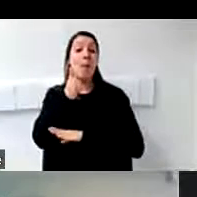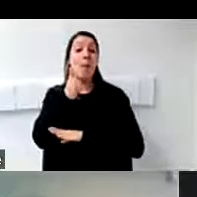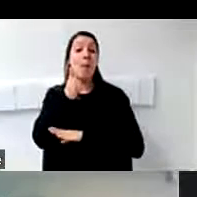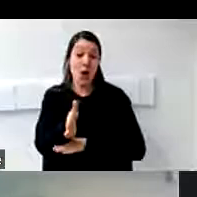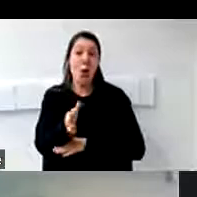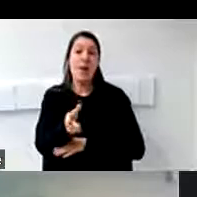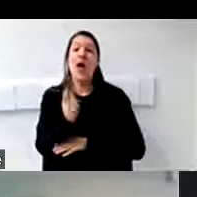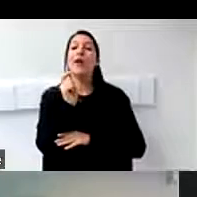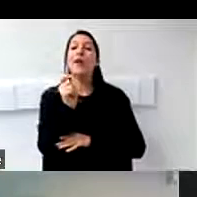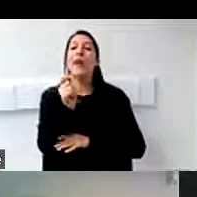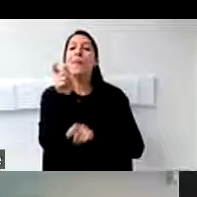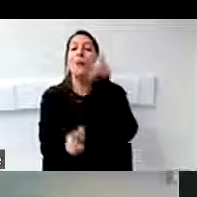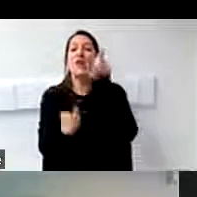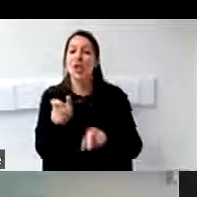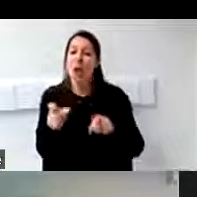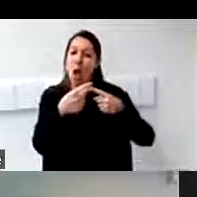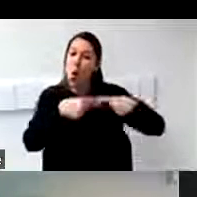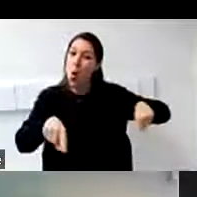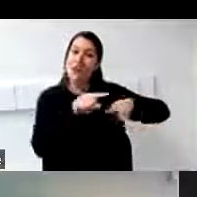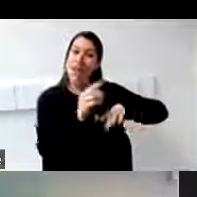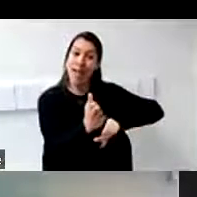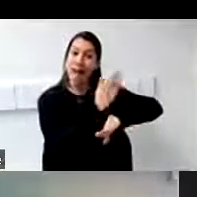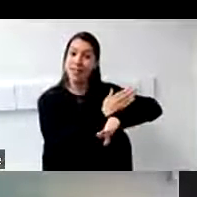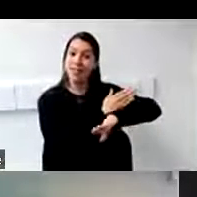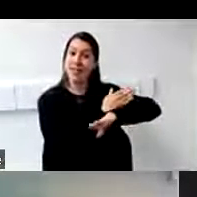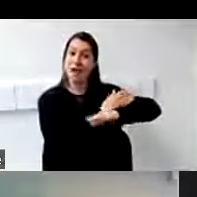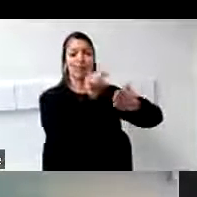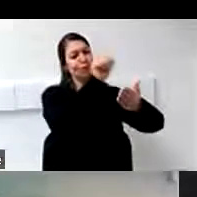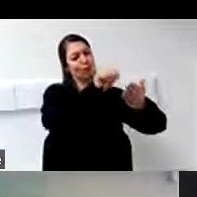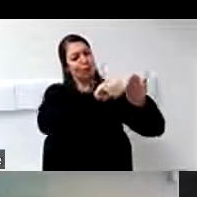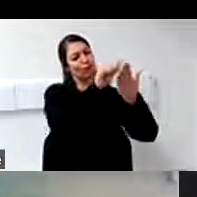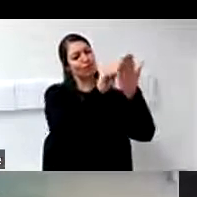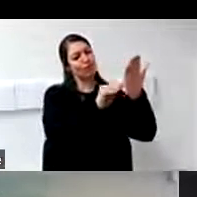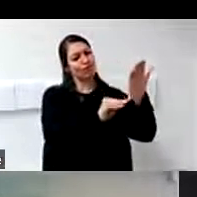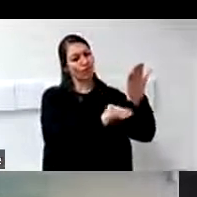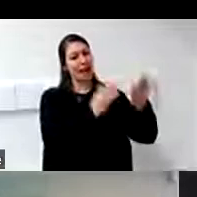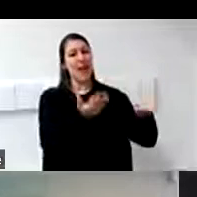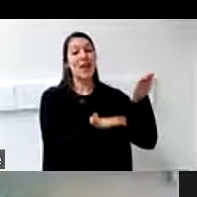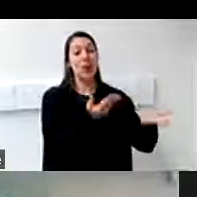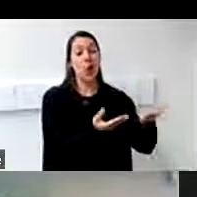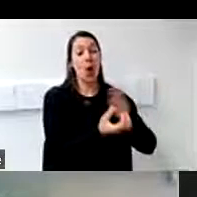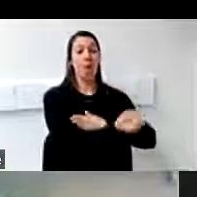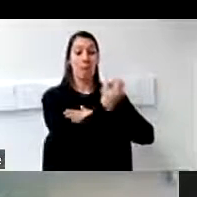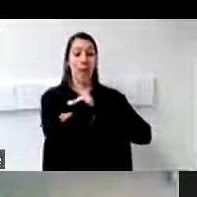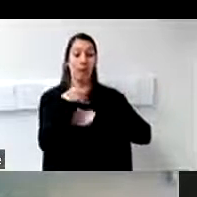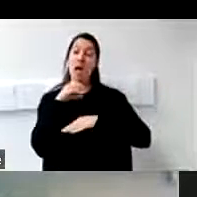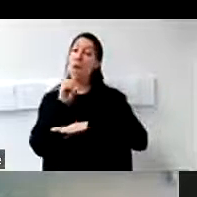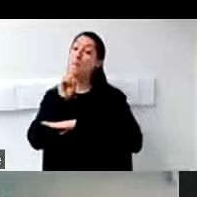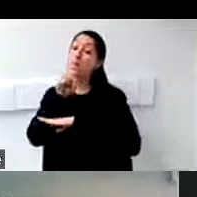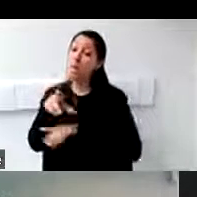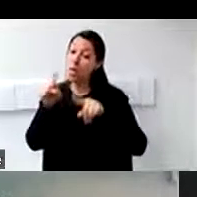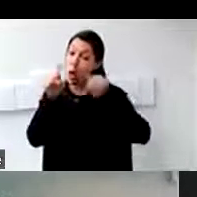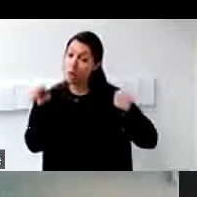evaluación primeramente. Eso se los hemos puesto cuando los hemos convocado y nos parece importante, es un